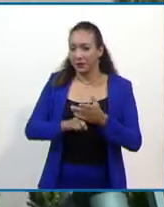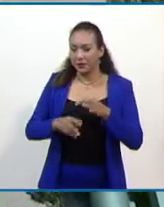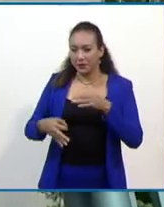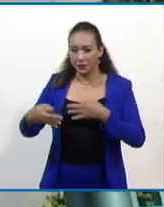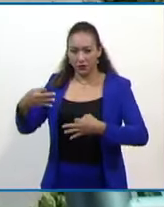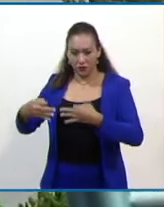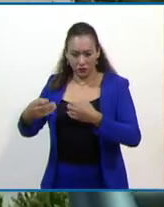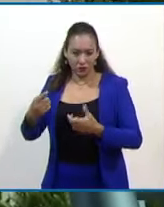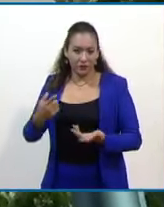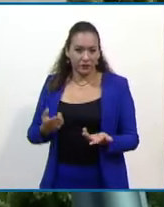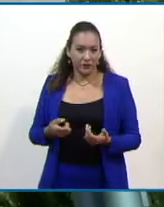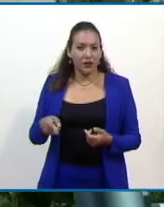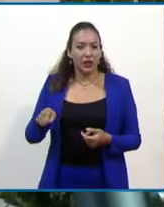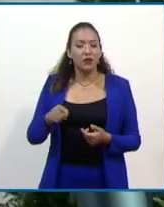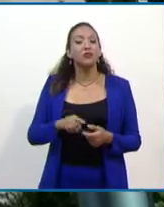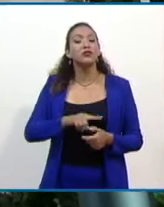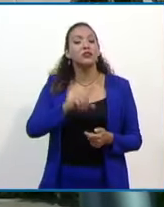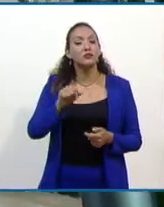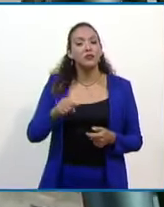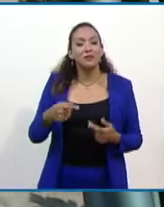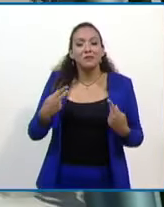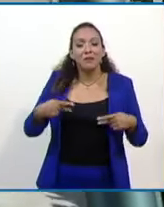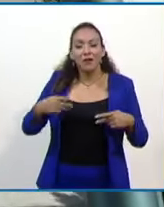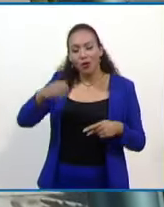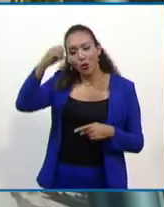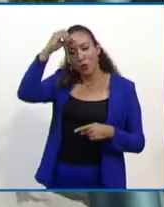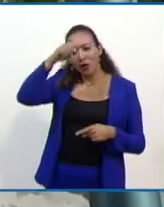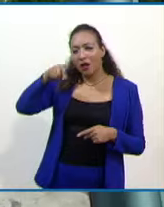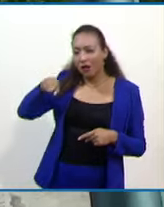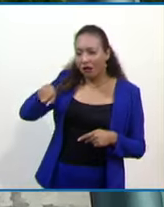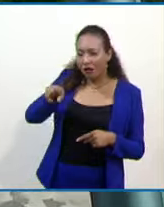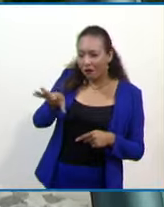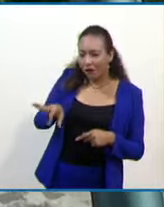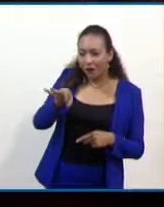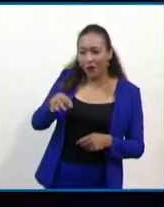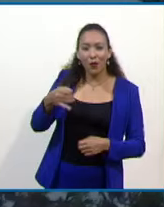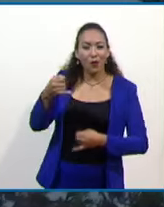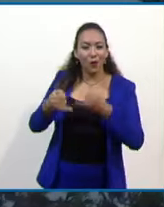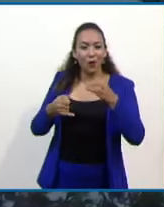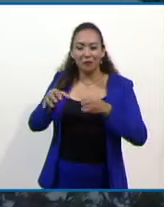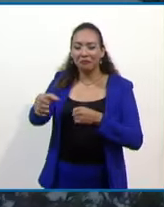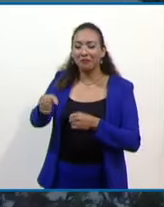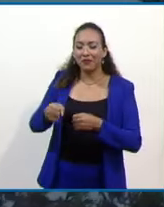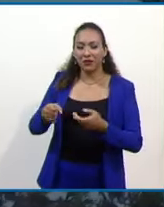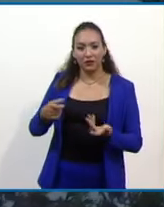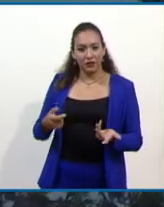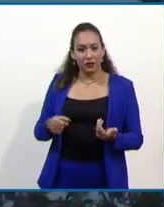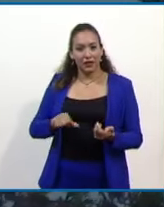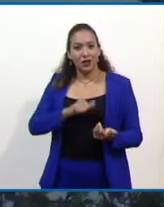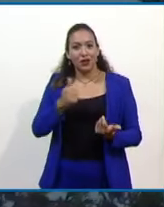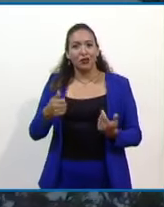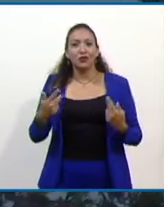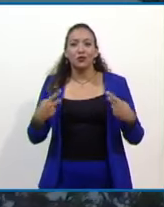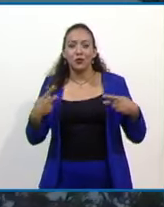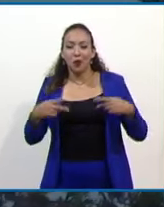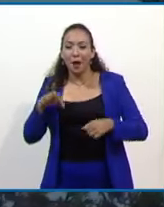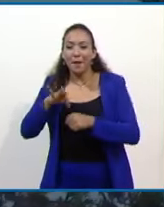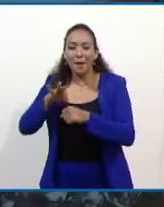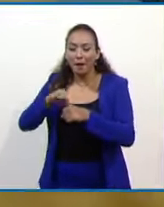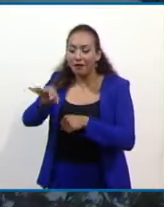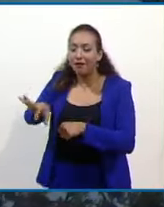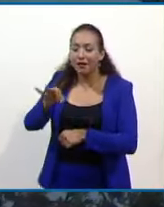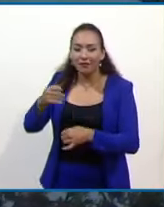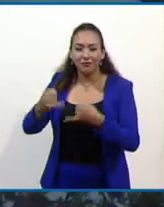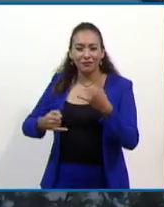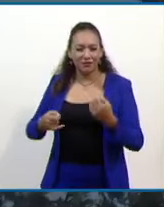pretendan complacer a los votantes y patrocinadores de sus campañas con el fin de alcanzar la reelección. Además, recordó que